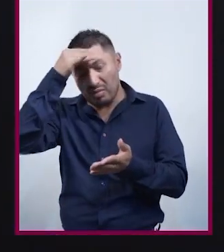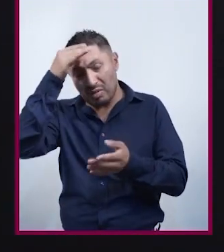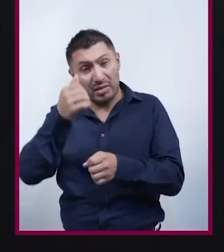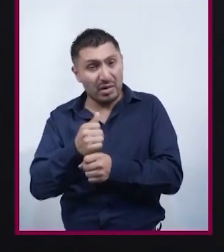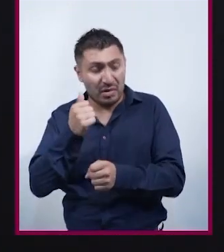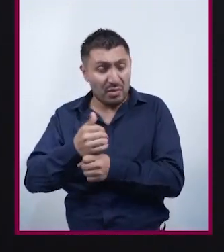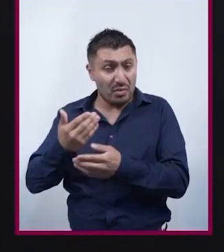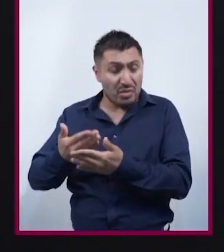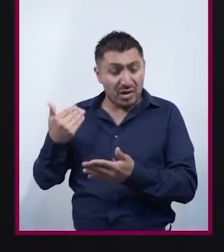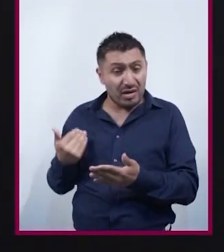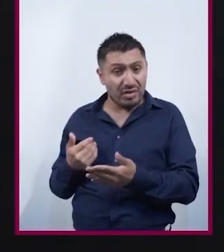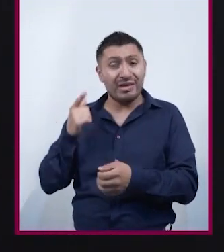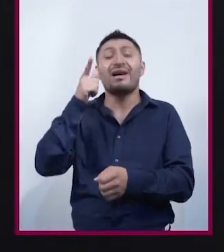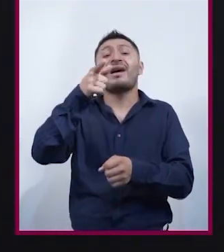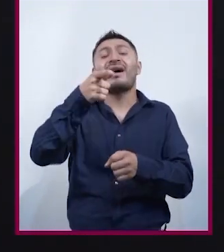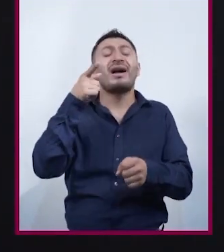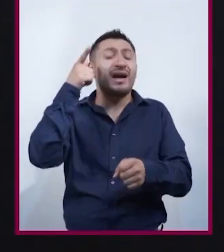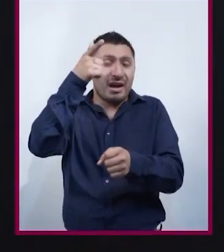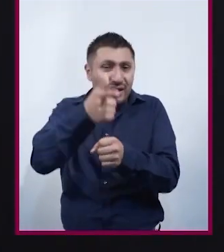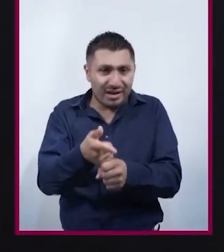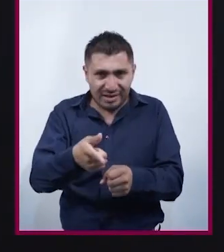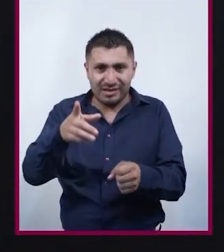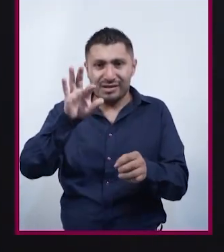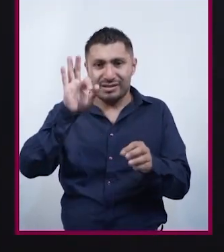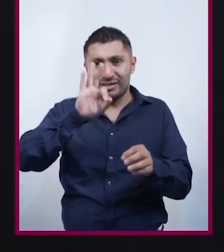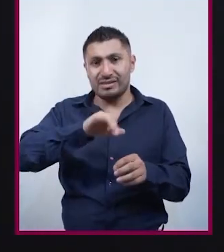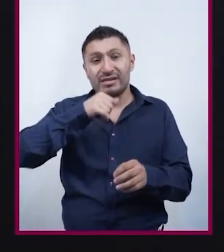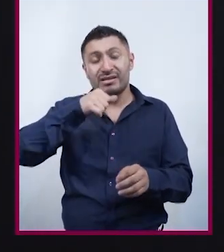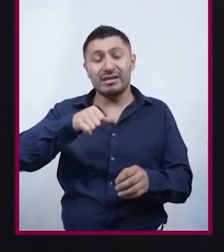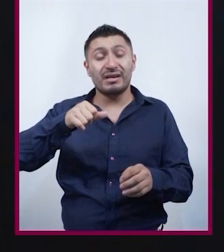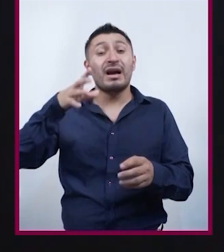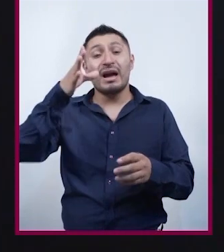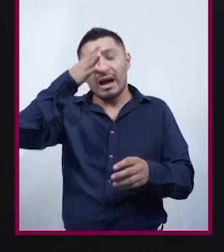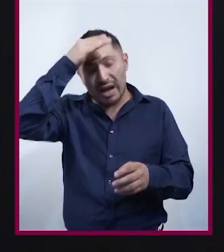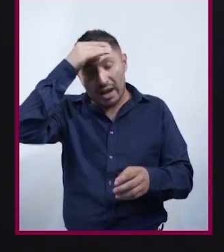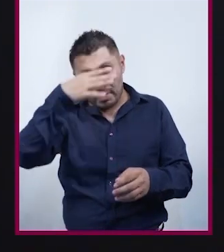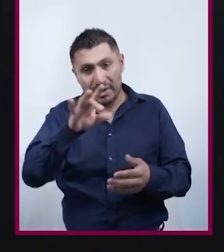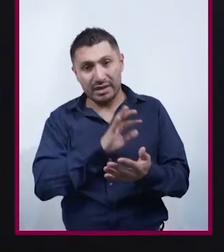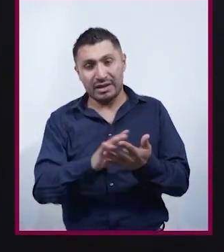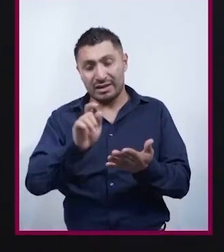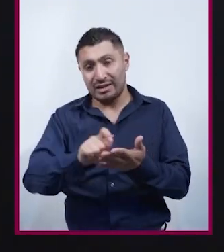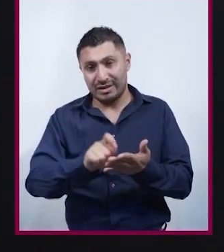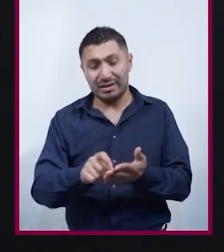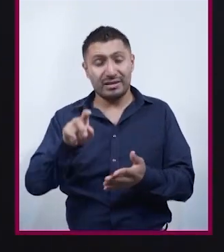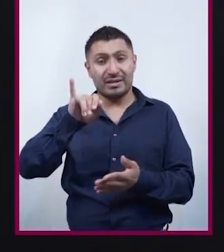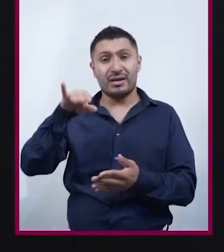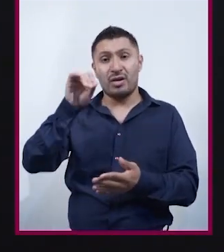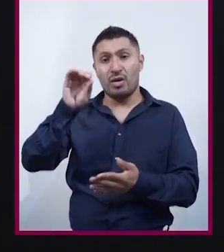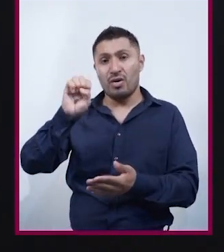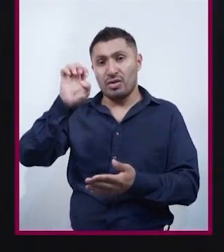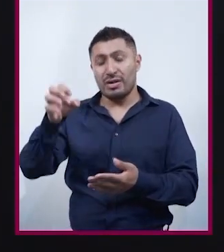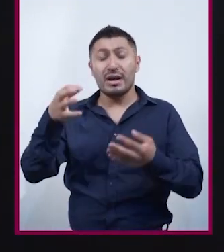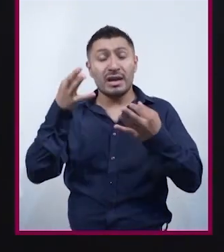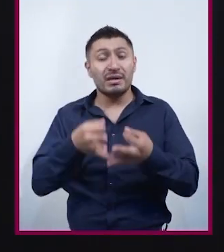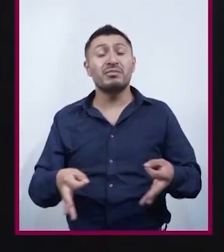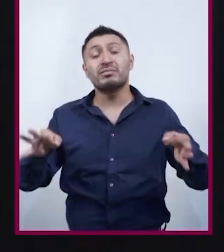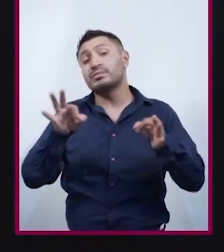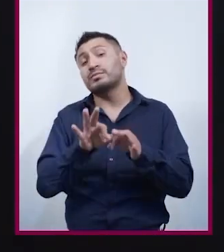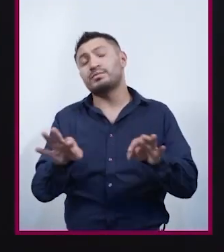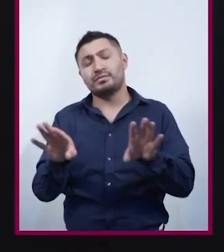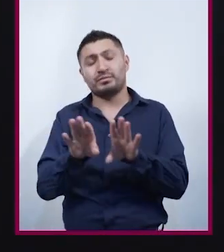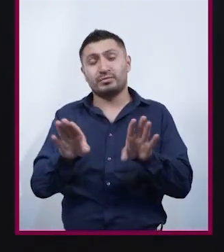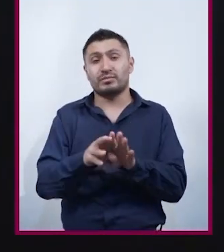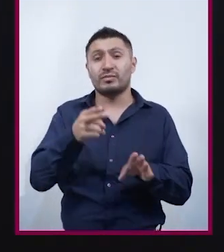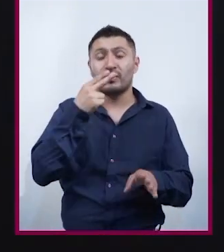bisabuelos? Descubriremos que en el proceso de alfabetización de México, la figura de José Vasconcelos fue fundamental. Digamos que el Ulises